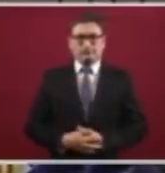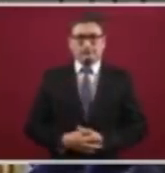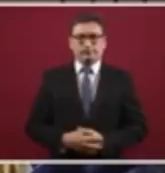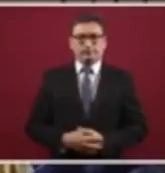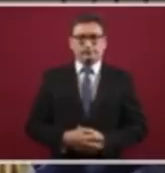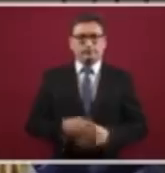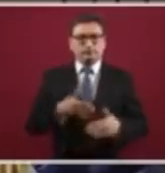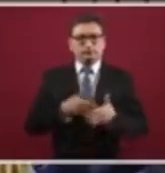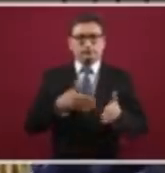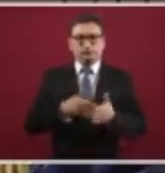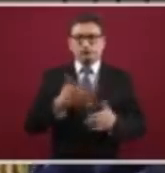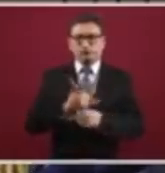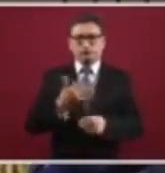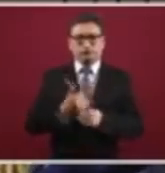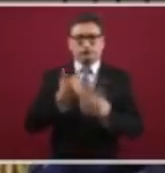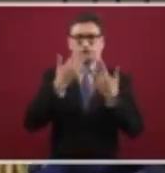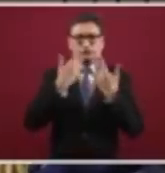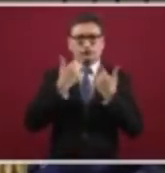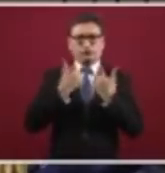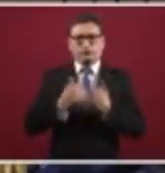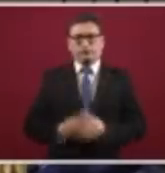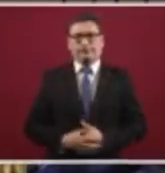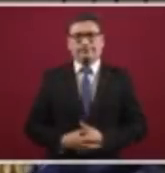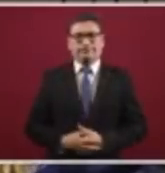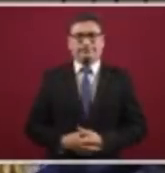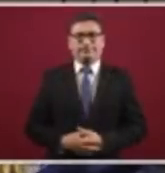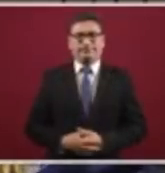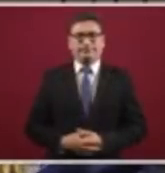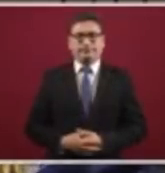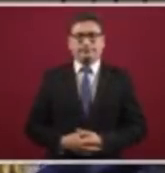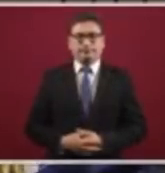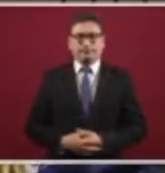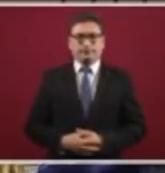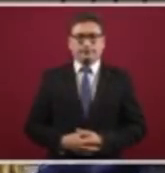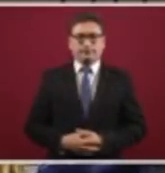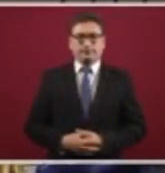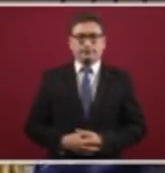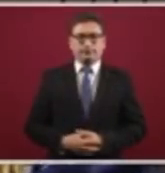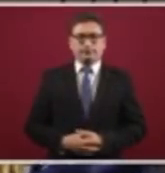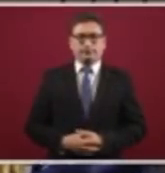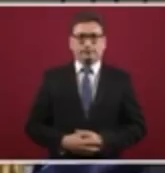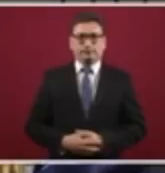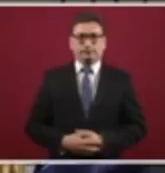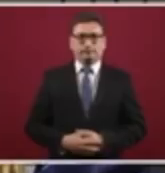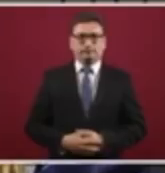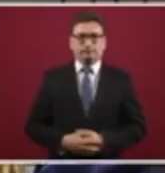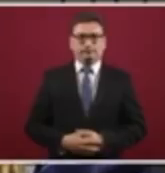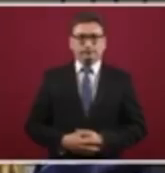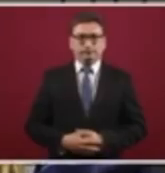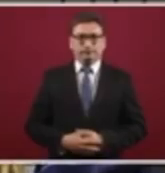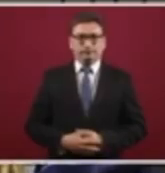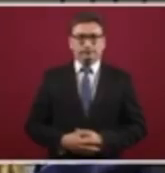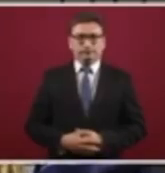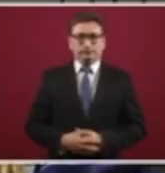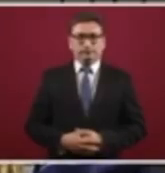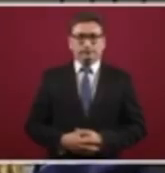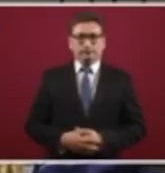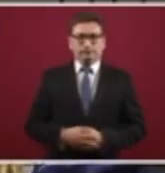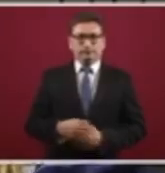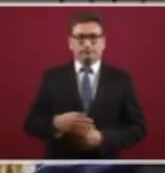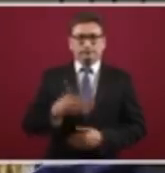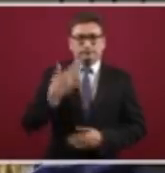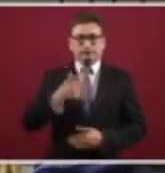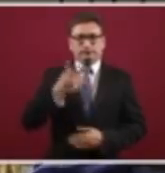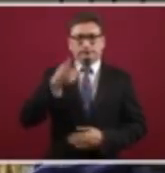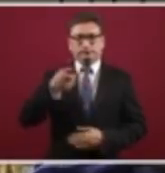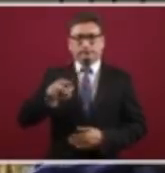obstáculo ninguna limitación está participando la secretaria de la